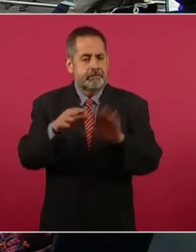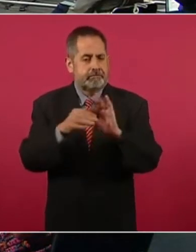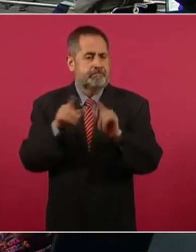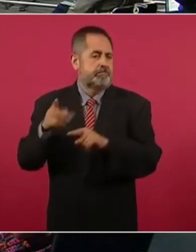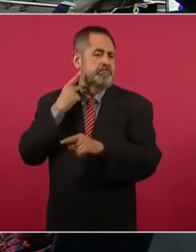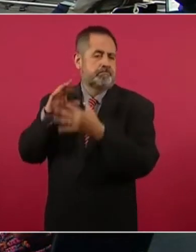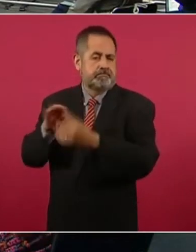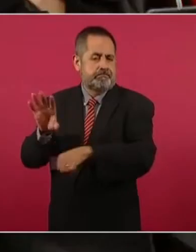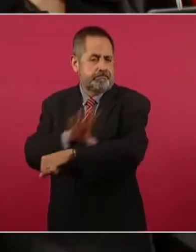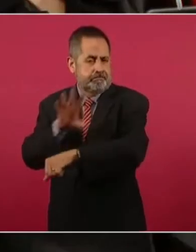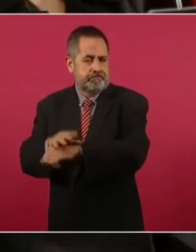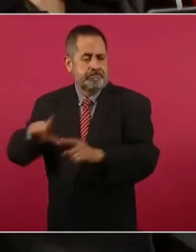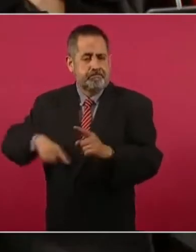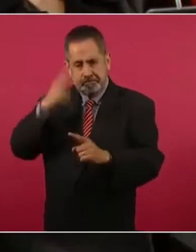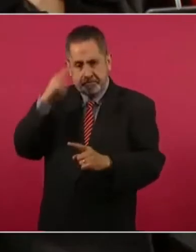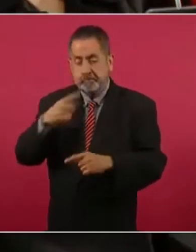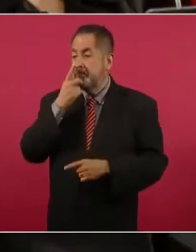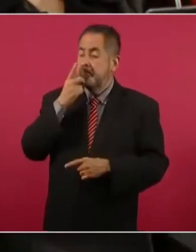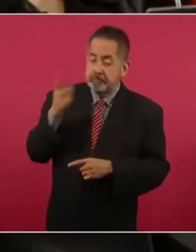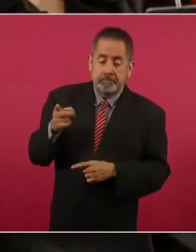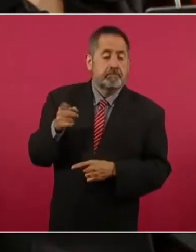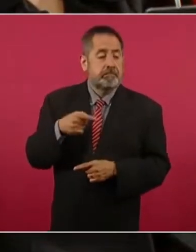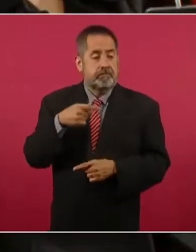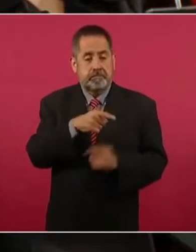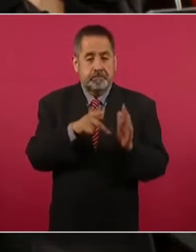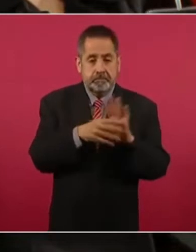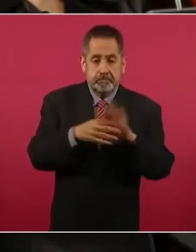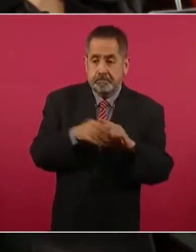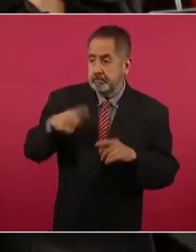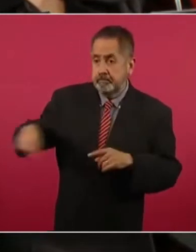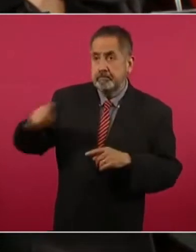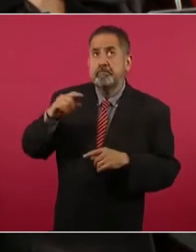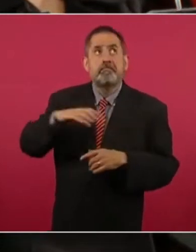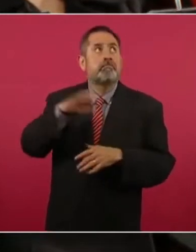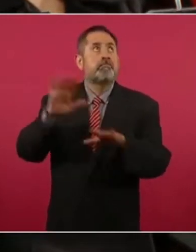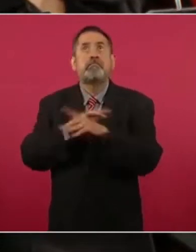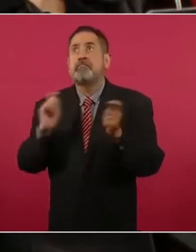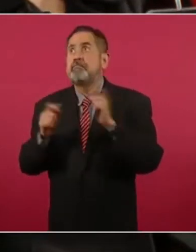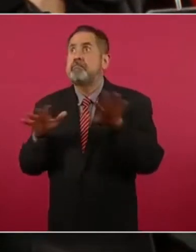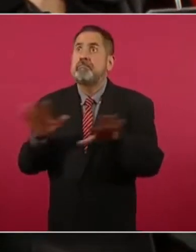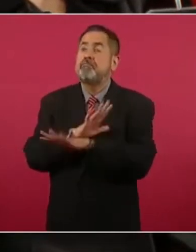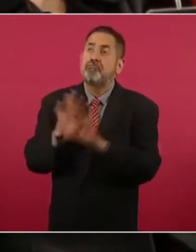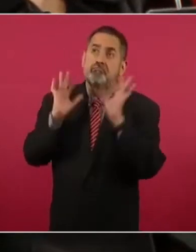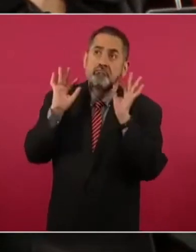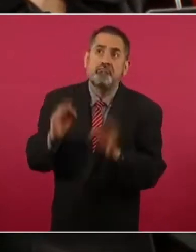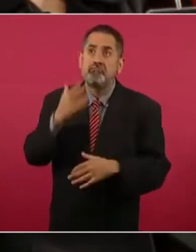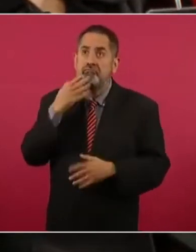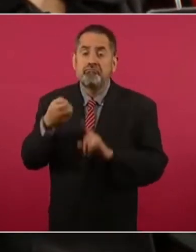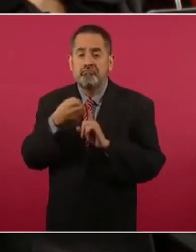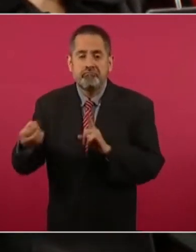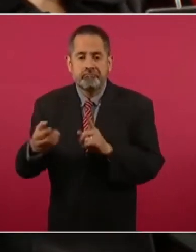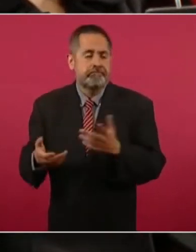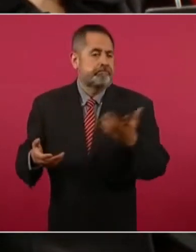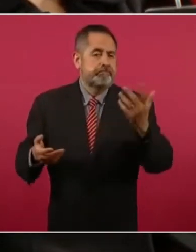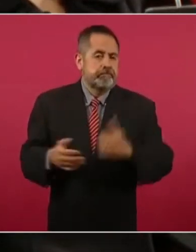de México, dice, la capacidad regional para combatir el cambio climático de manera efectiva impide